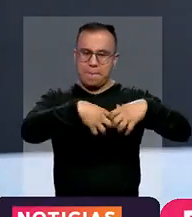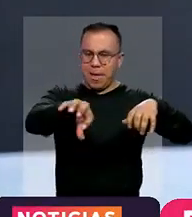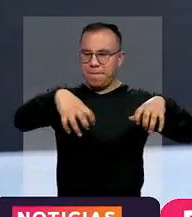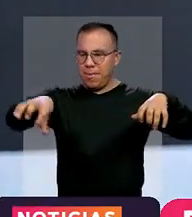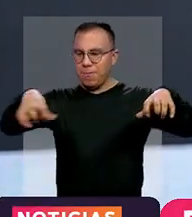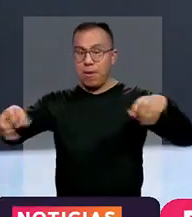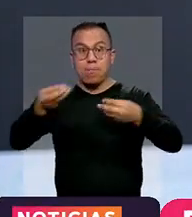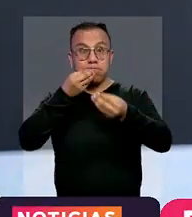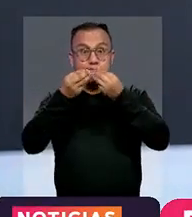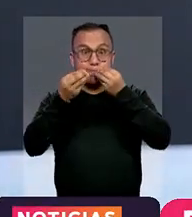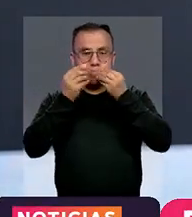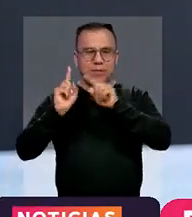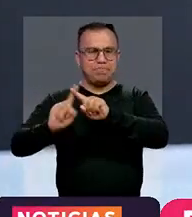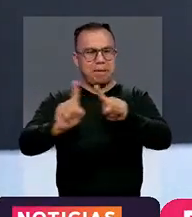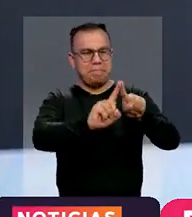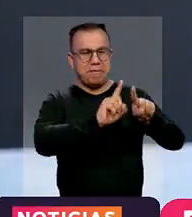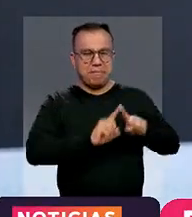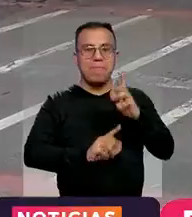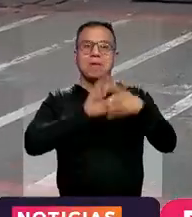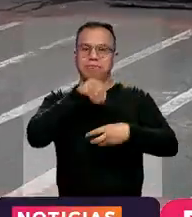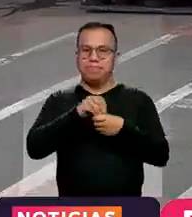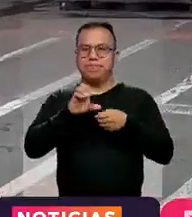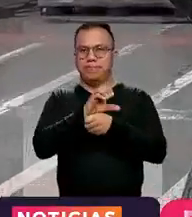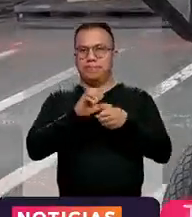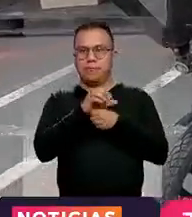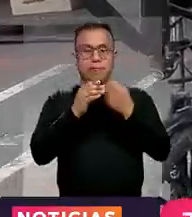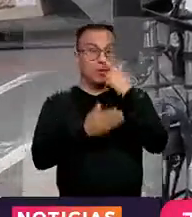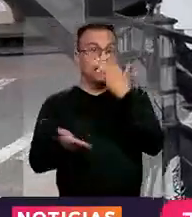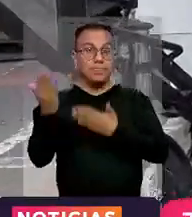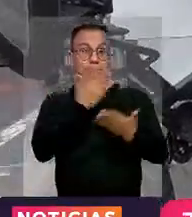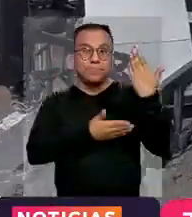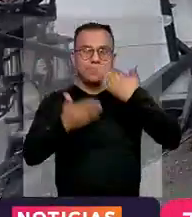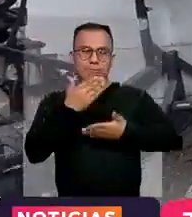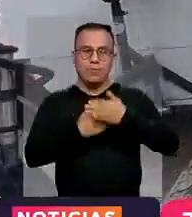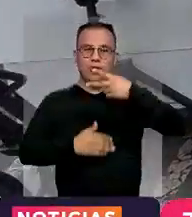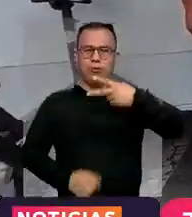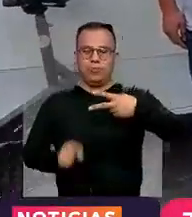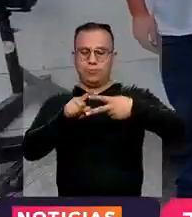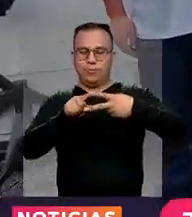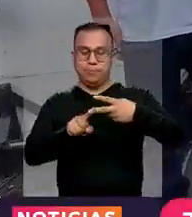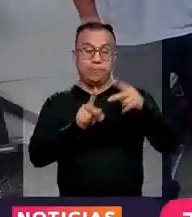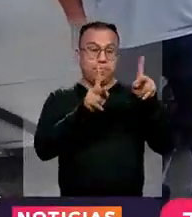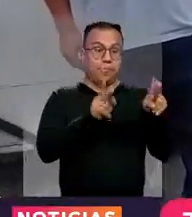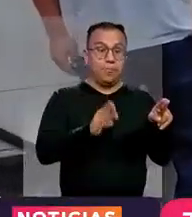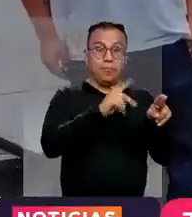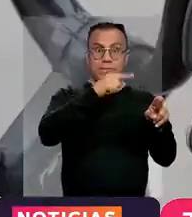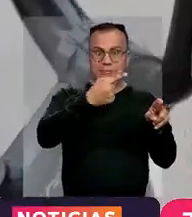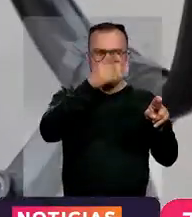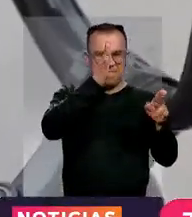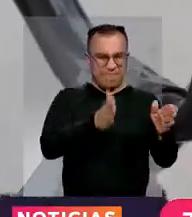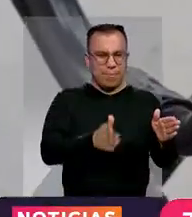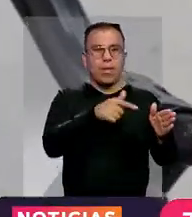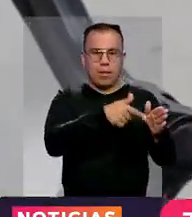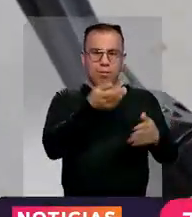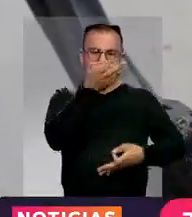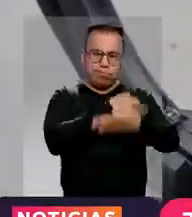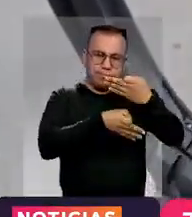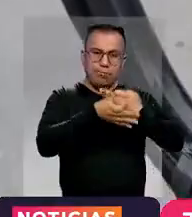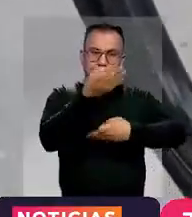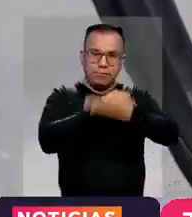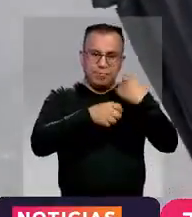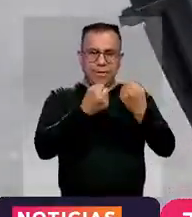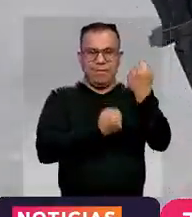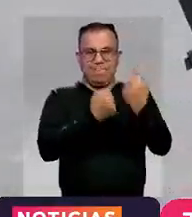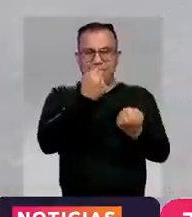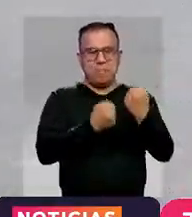de alimentos y otro tipo de productos en la ciudad. El piloto se desarrolló en dos fases. En la primera se dio a conocer que reemplazar vehículos